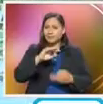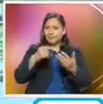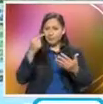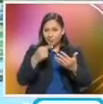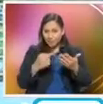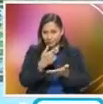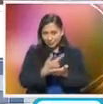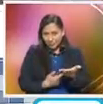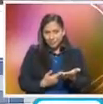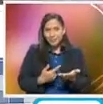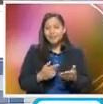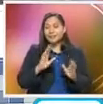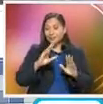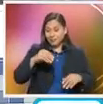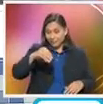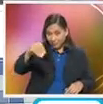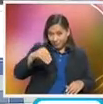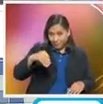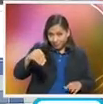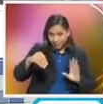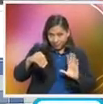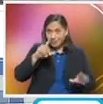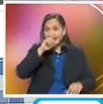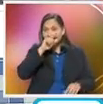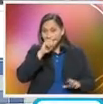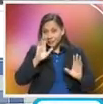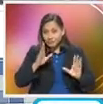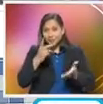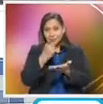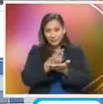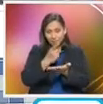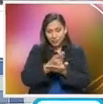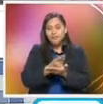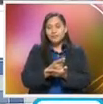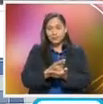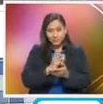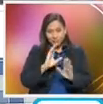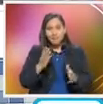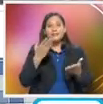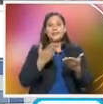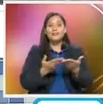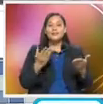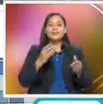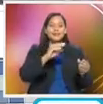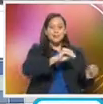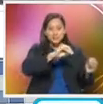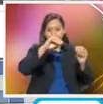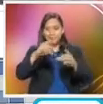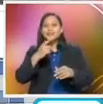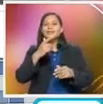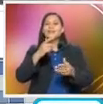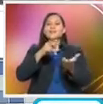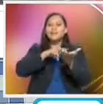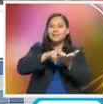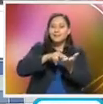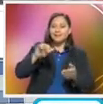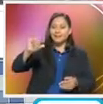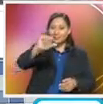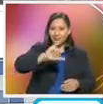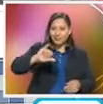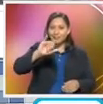ingredientes. Entonces, ya que esté un poquito dorado el pollo, Sí. lo que vamos a hacer es ir agregando la soya